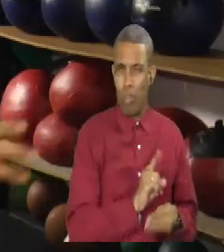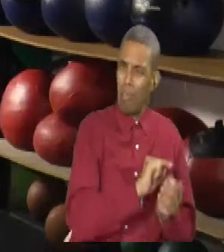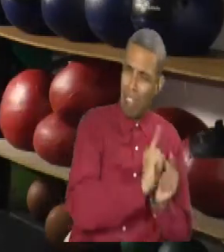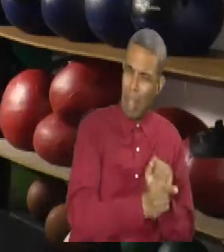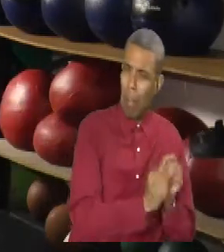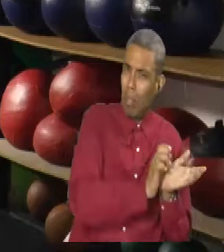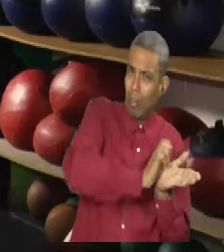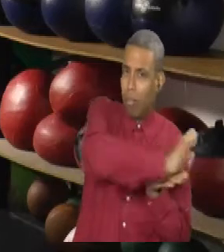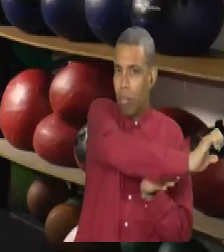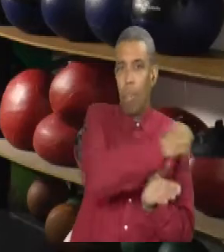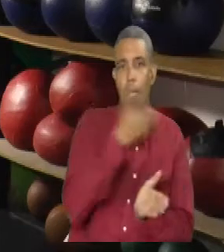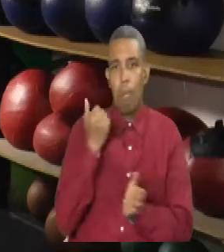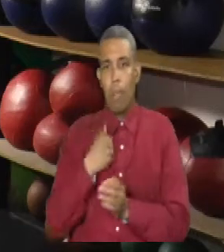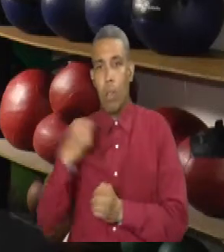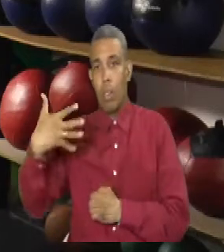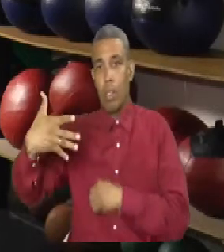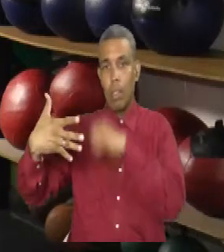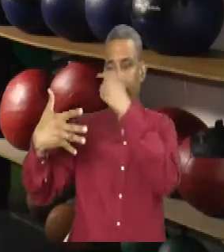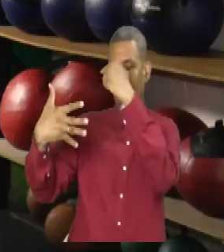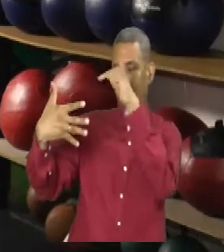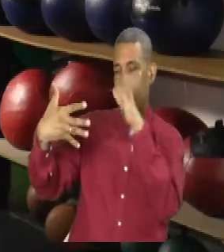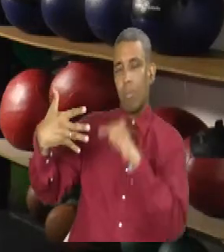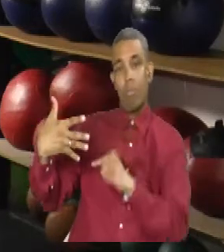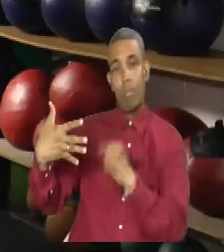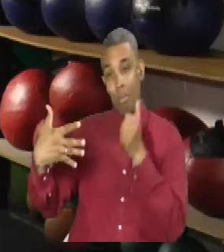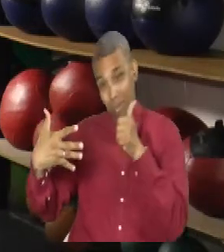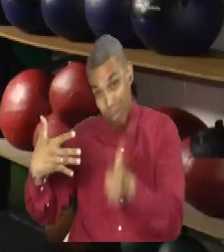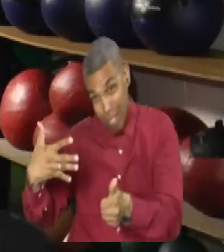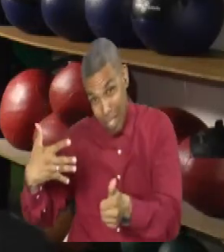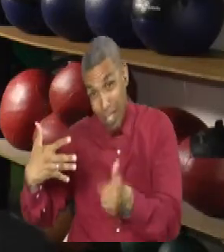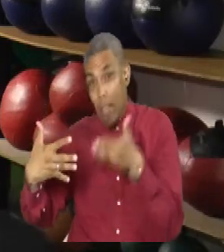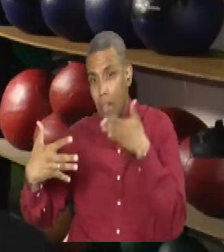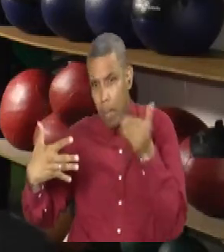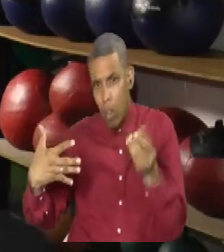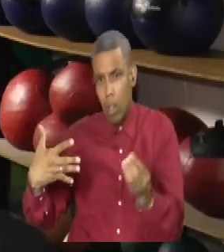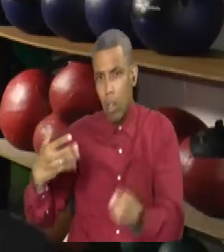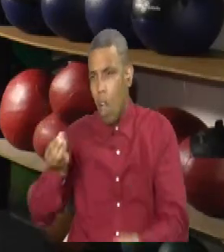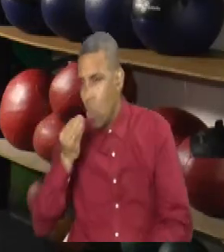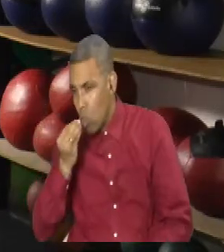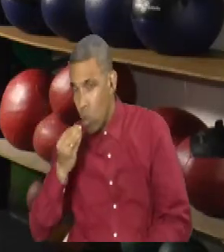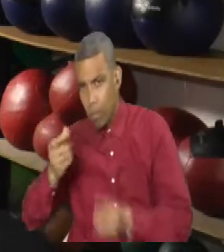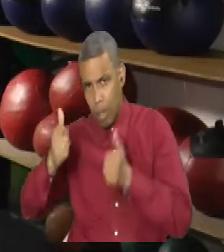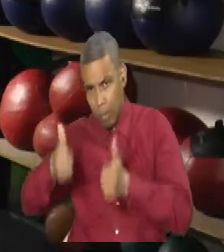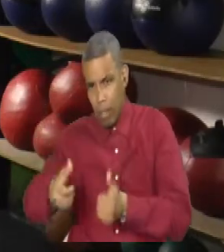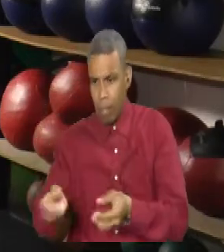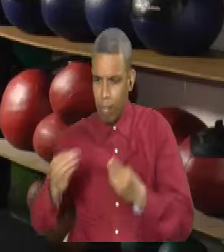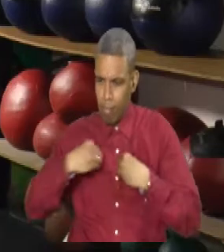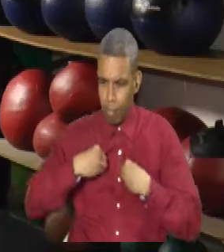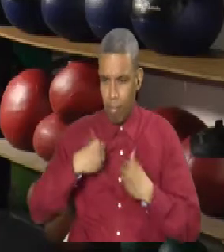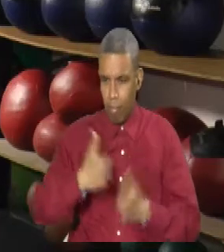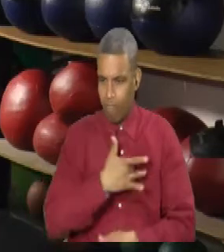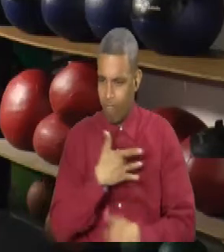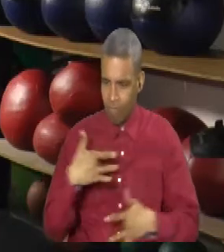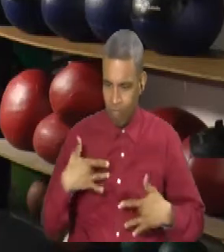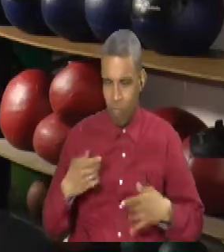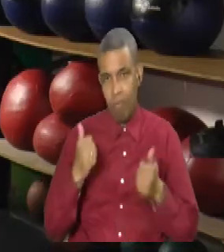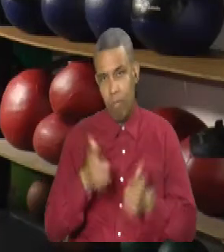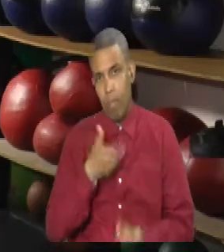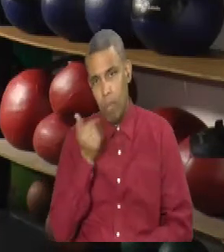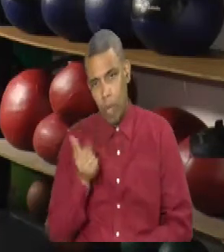en los cambios, a que busquen esa comida saludable que sí les va a ayudar a tomar un cambio físico, un cambio notable en su